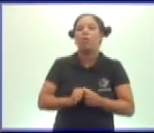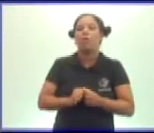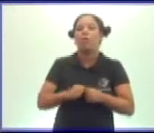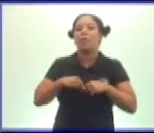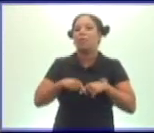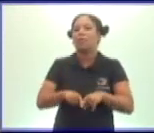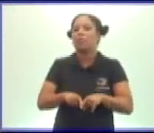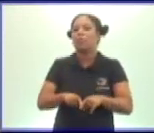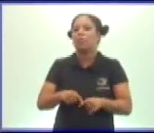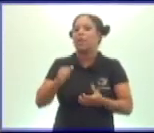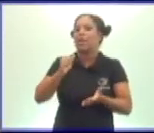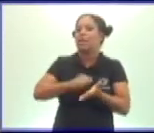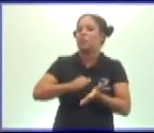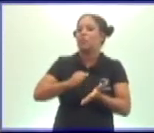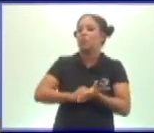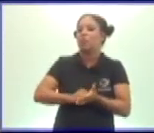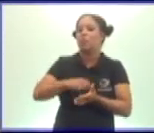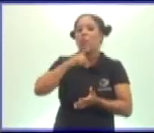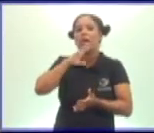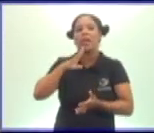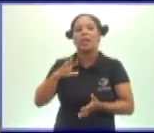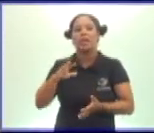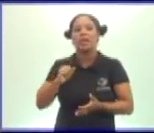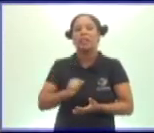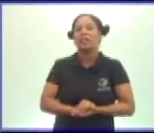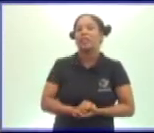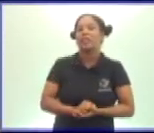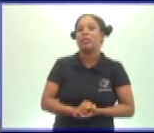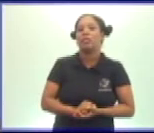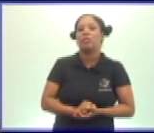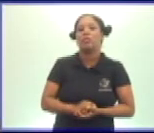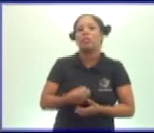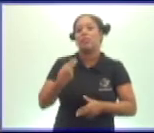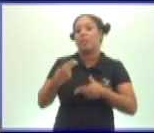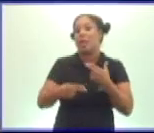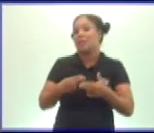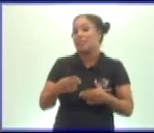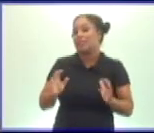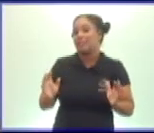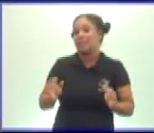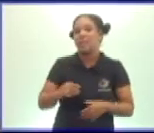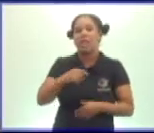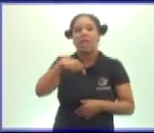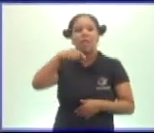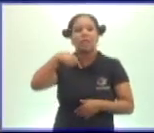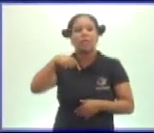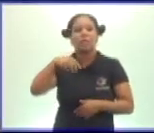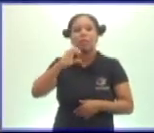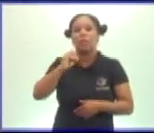el sólido o en el líquido en cuestión, es decir, ya sea el soluto o ya sea el disolvente.